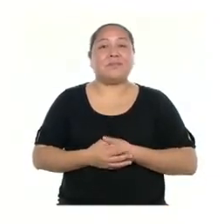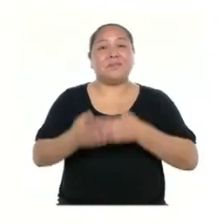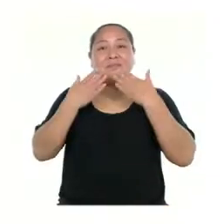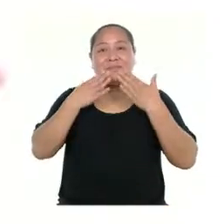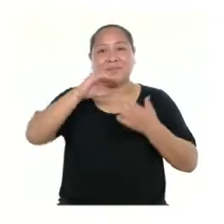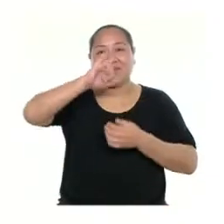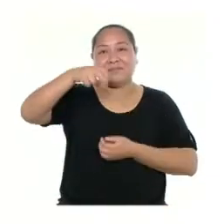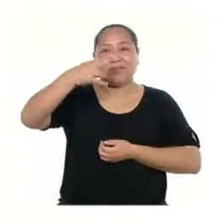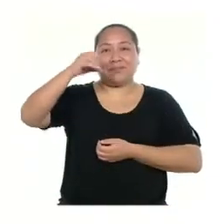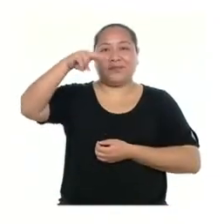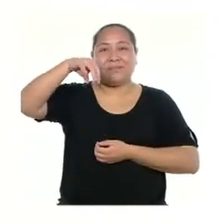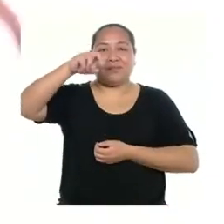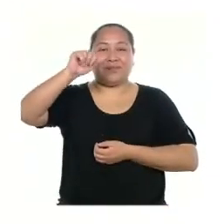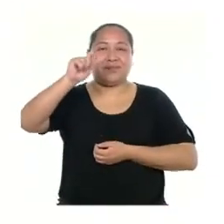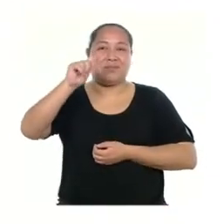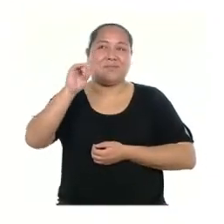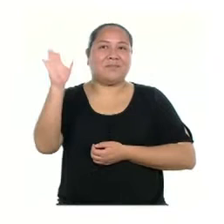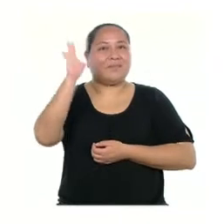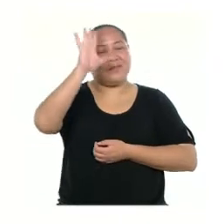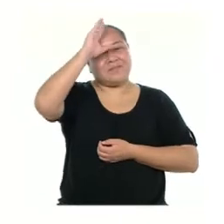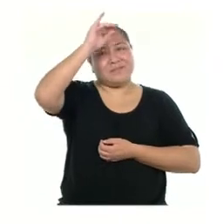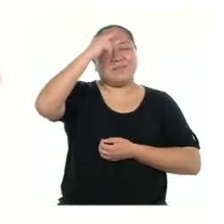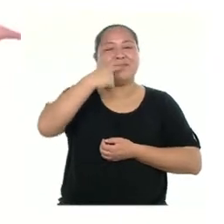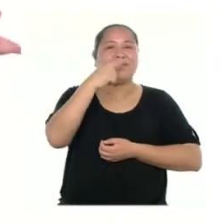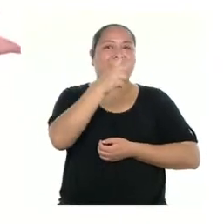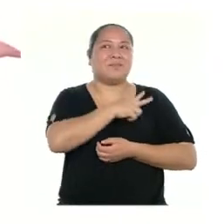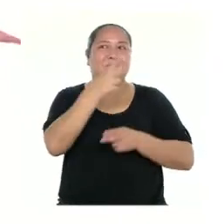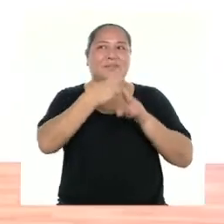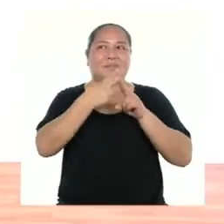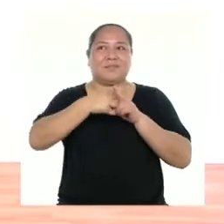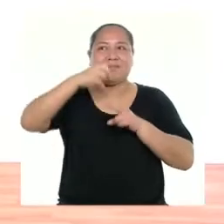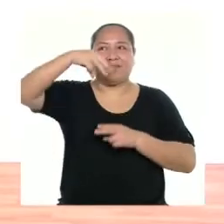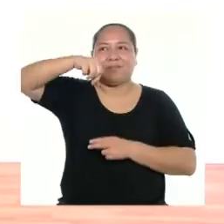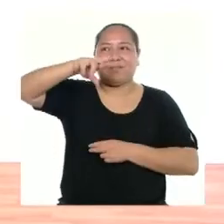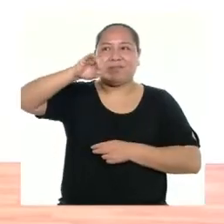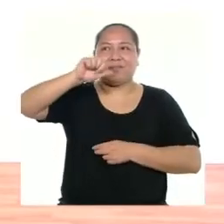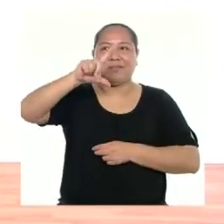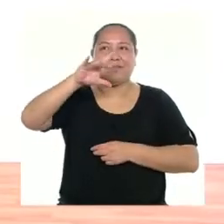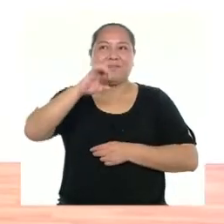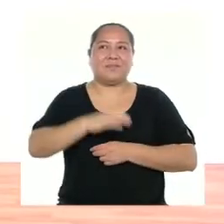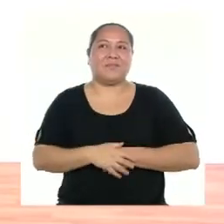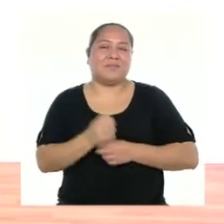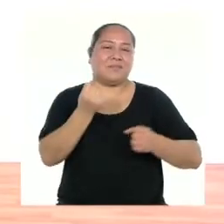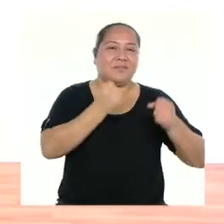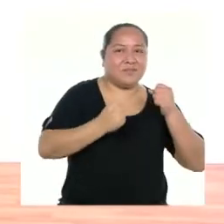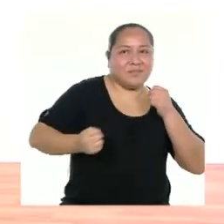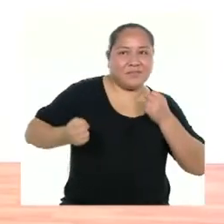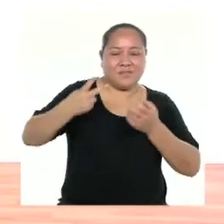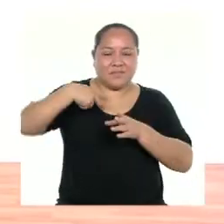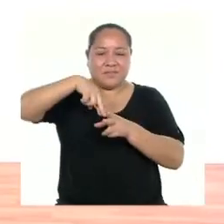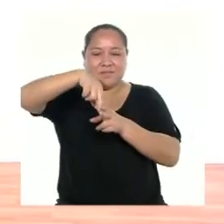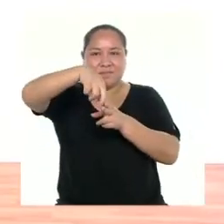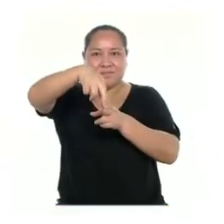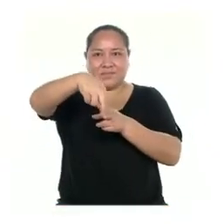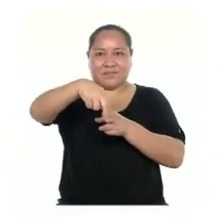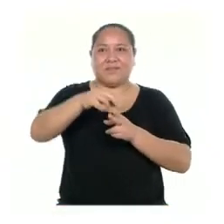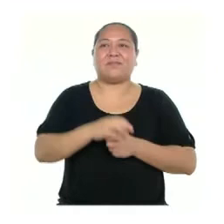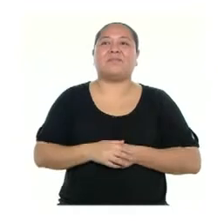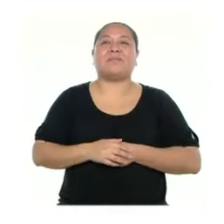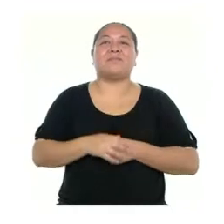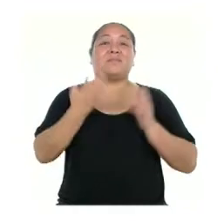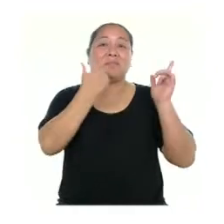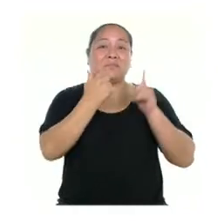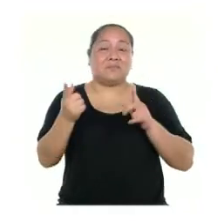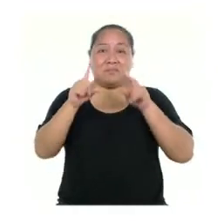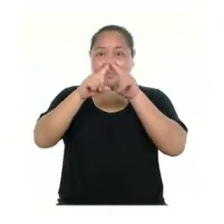Gracias, Jonathan. Hola, chicas y chicos de tercero de secundaria. Mi nombre es Mariale y hoy vamos a mover cosas desde nuestro equilibrio.